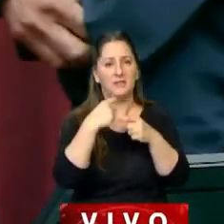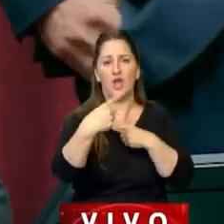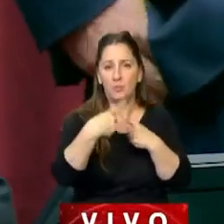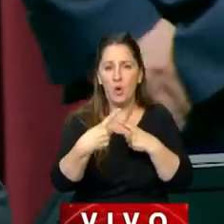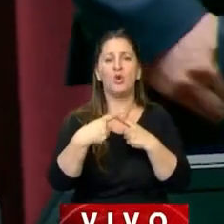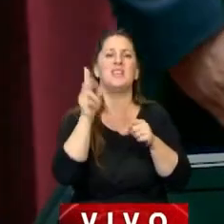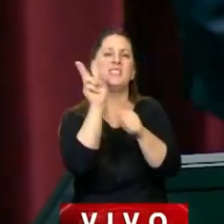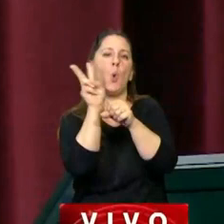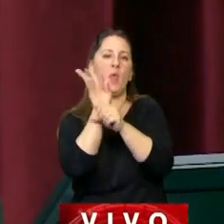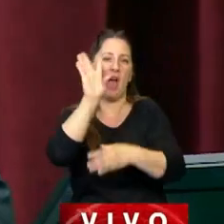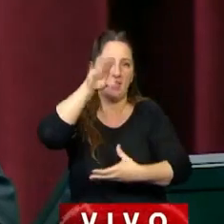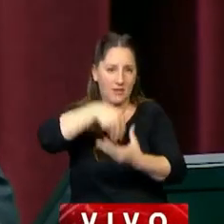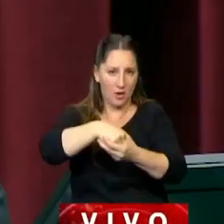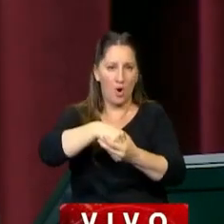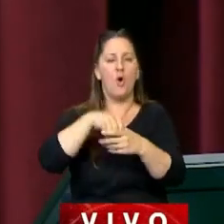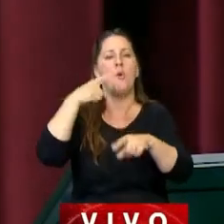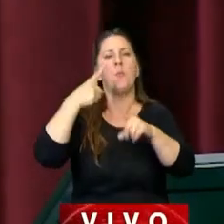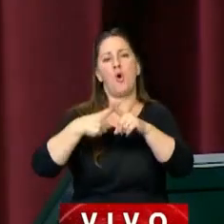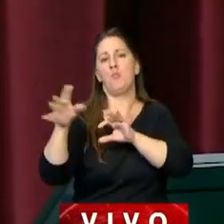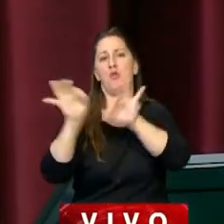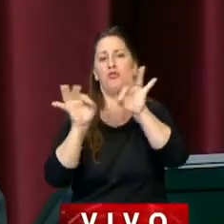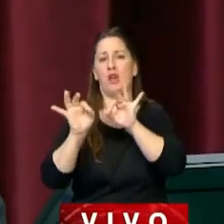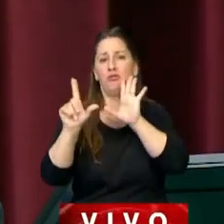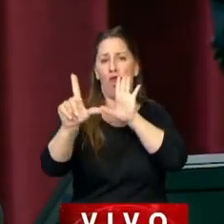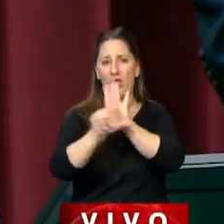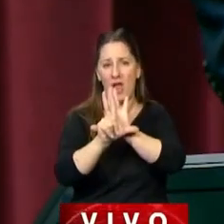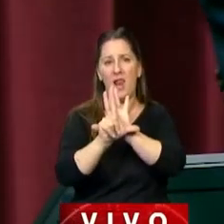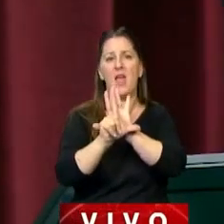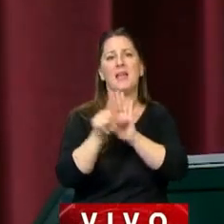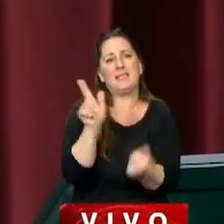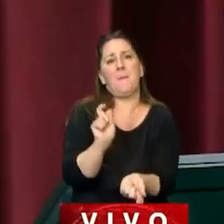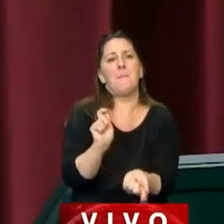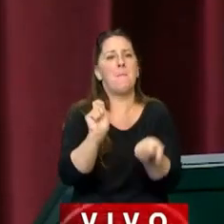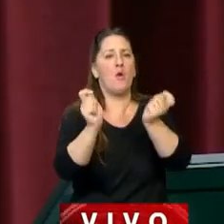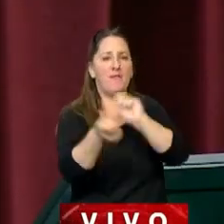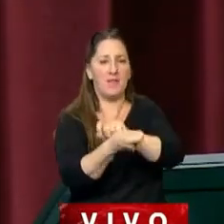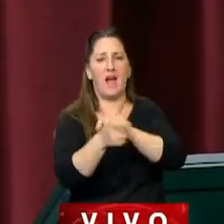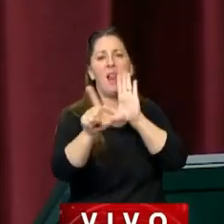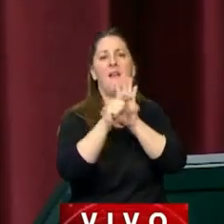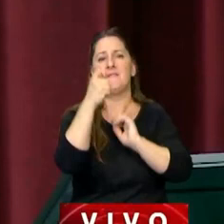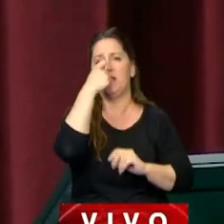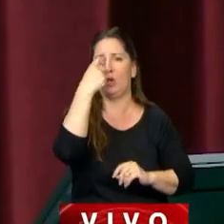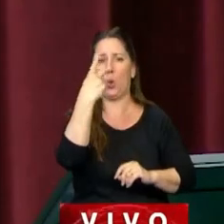seguridad interior recaído en el proyecto de ley por el que se modifica la ley